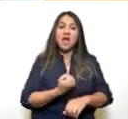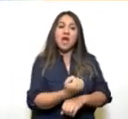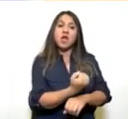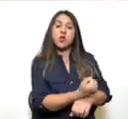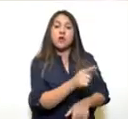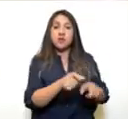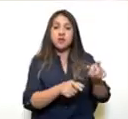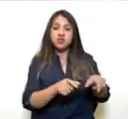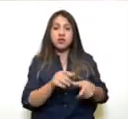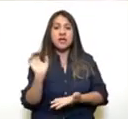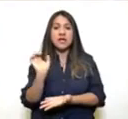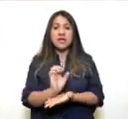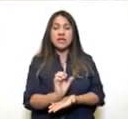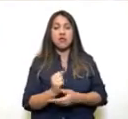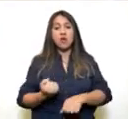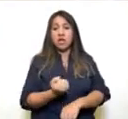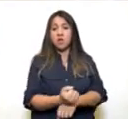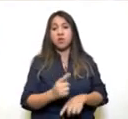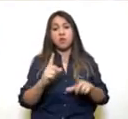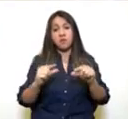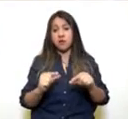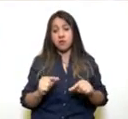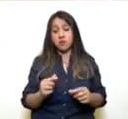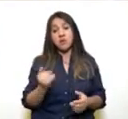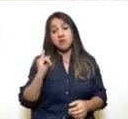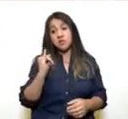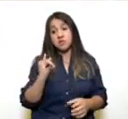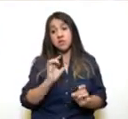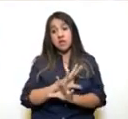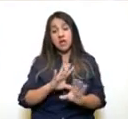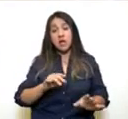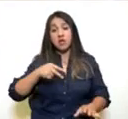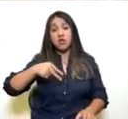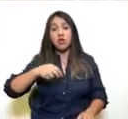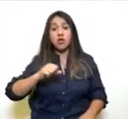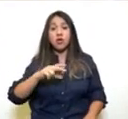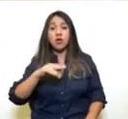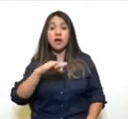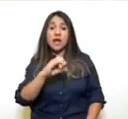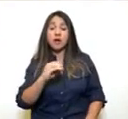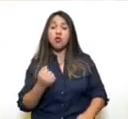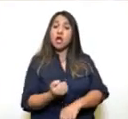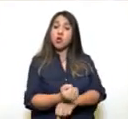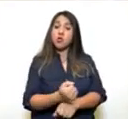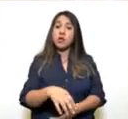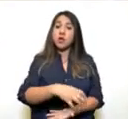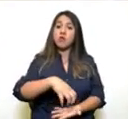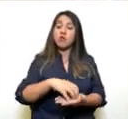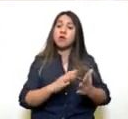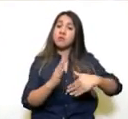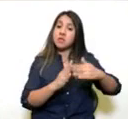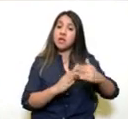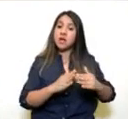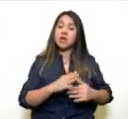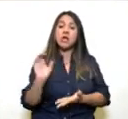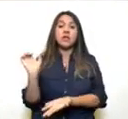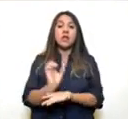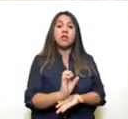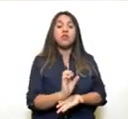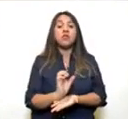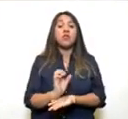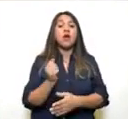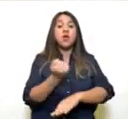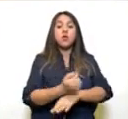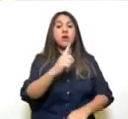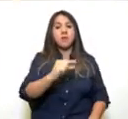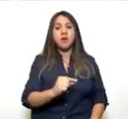si ocurre eso llega antes de ayudar ellos son una una empresa